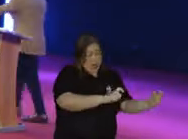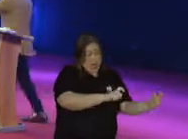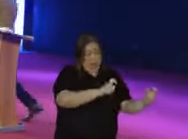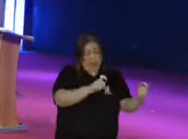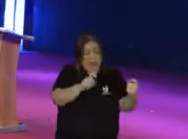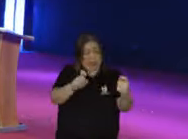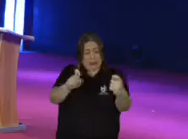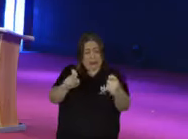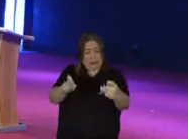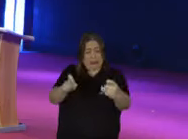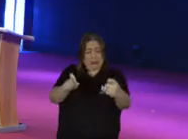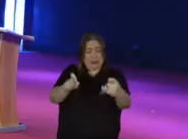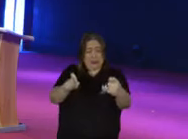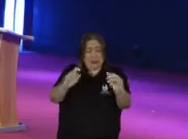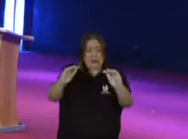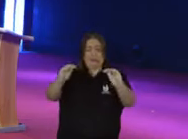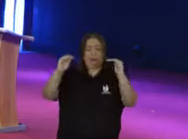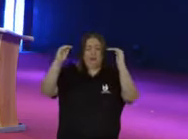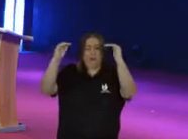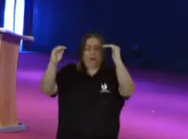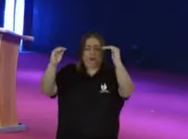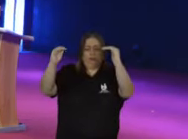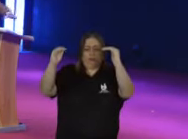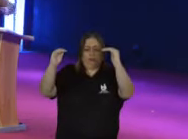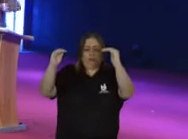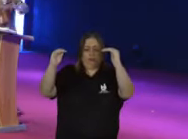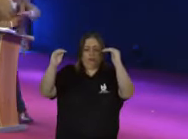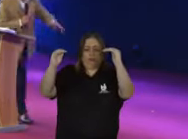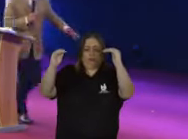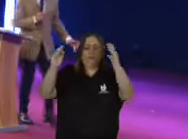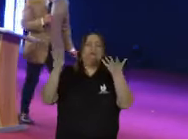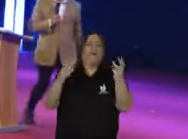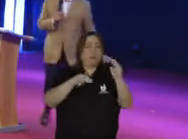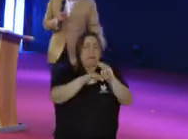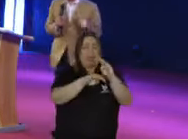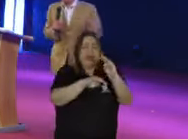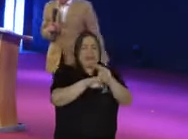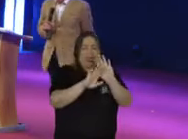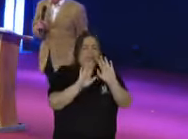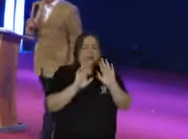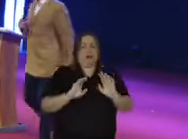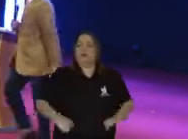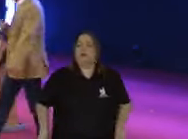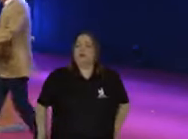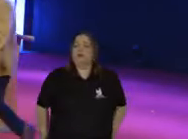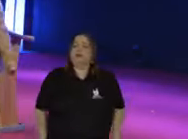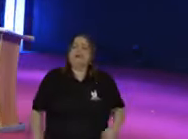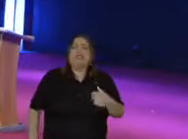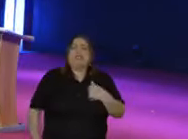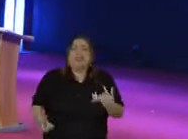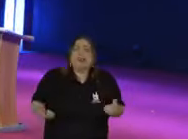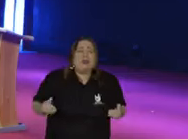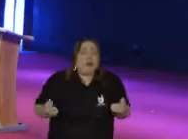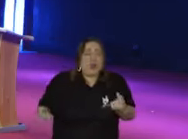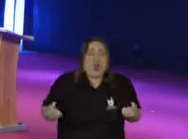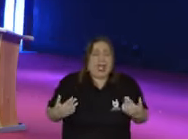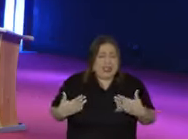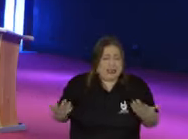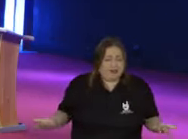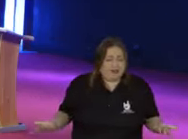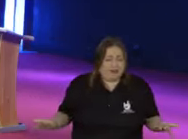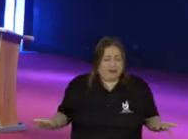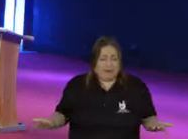o en la administración o en algún tipo de ministerio, en el altar, en la plataforma. Y yo que estoy al lado de los